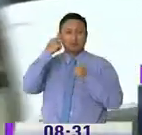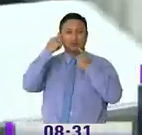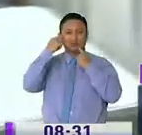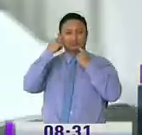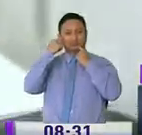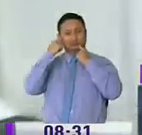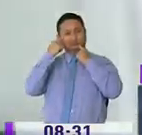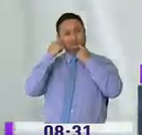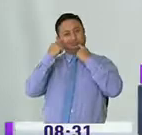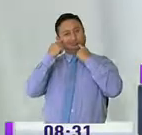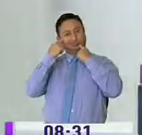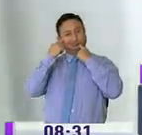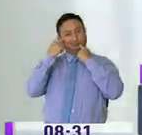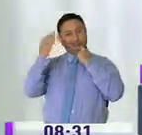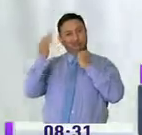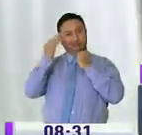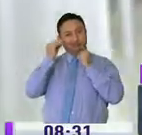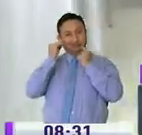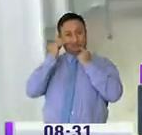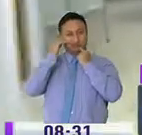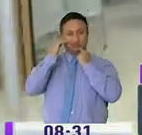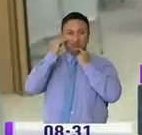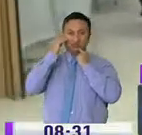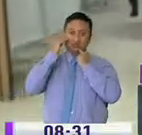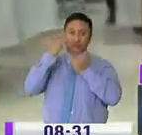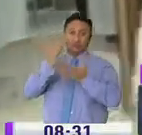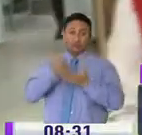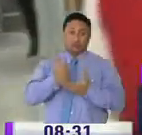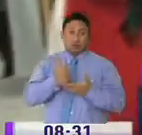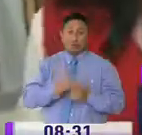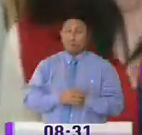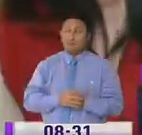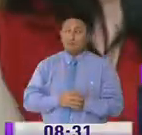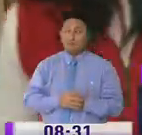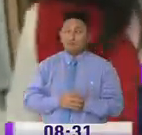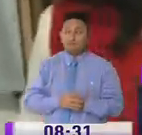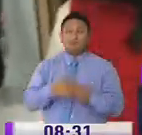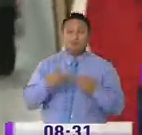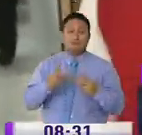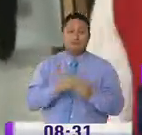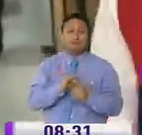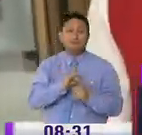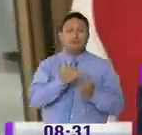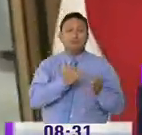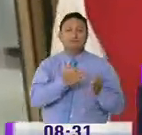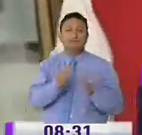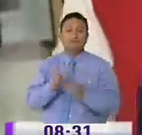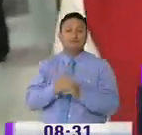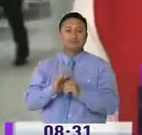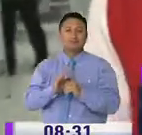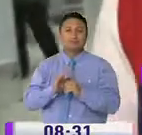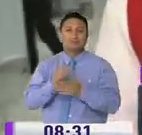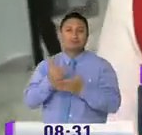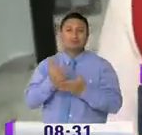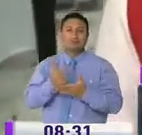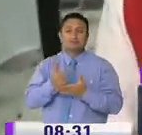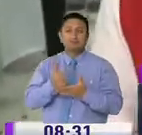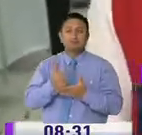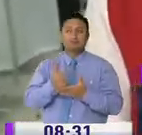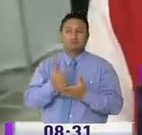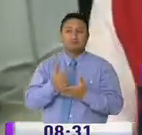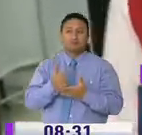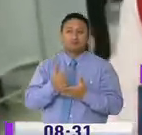ayuda muchísimo en el control de estas enfermedades. También son terapias ayudantes para, se